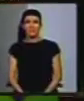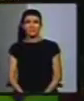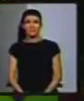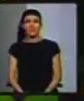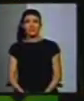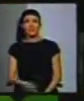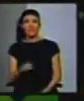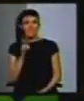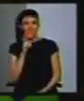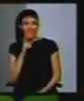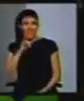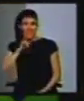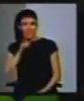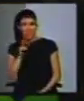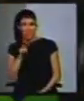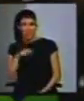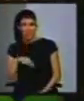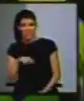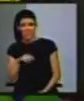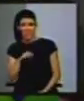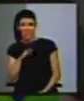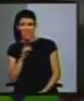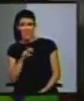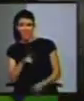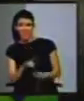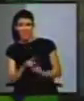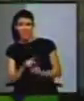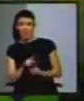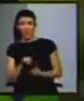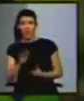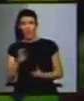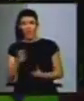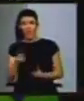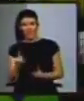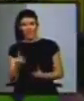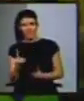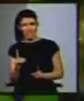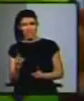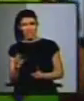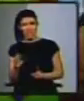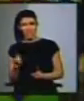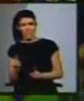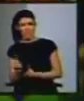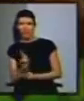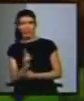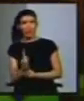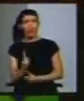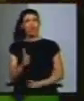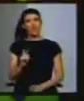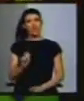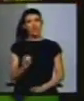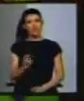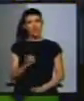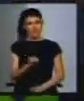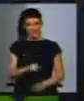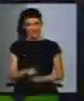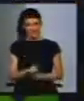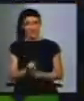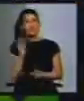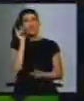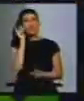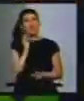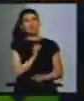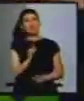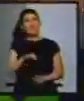No es Justin Bieber, no es Brad Pitt, es Alberto Beto Pérez, el creador de la Zumba, el ritmo aeróbico del momento